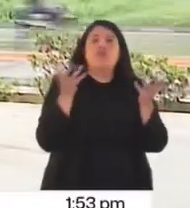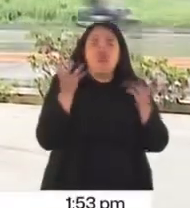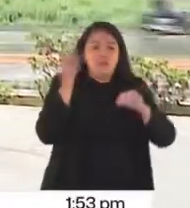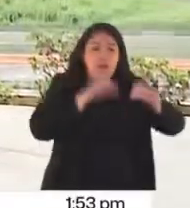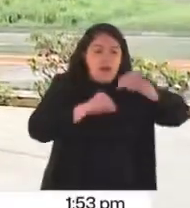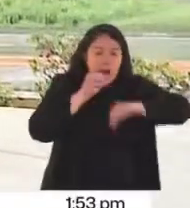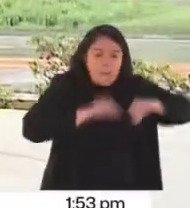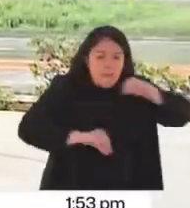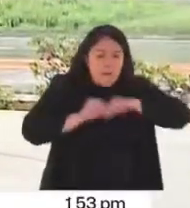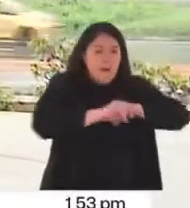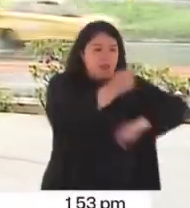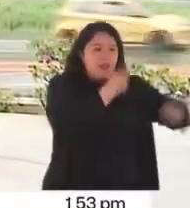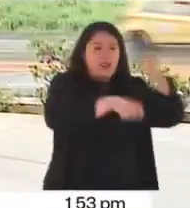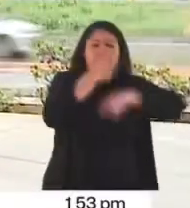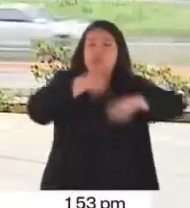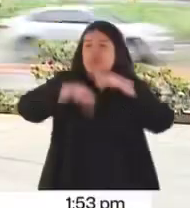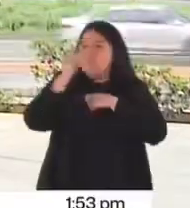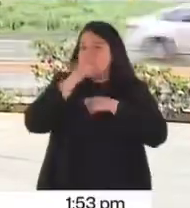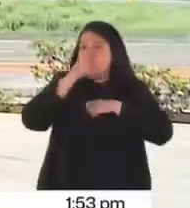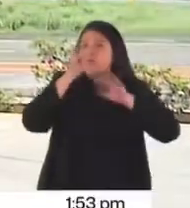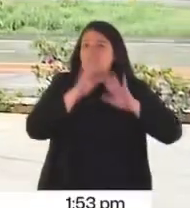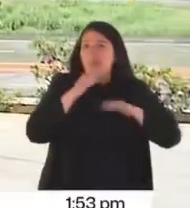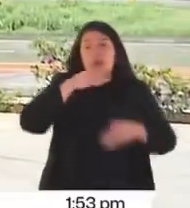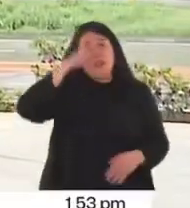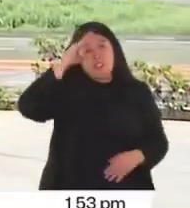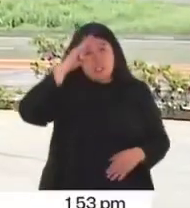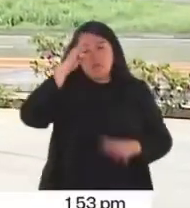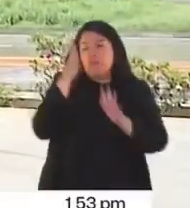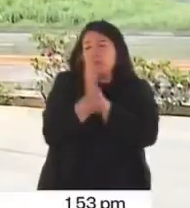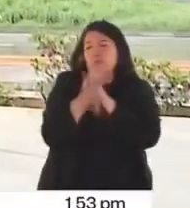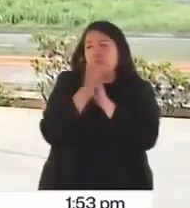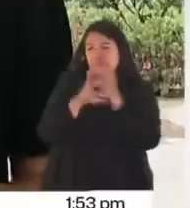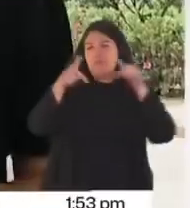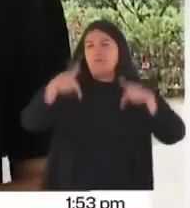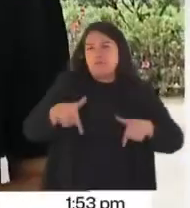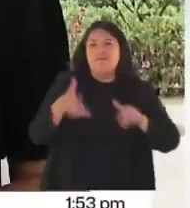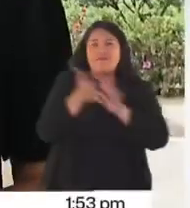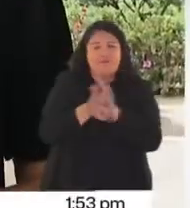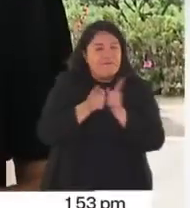venta de estupefacientes aquí en Medellín. Información desde la ciudad, ustedes tienen más noticias.